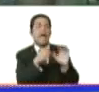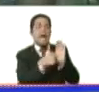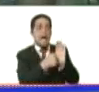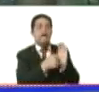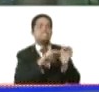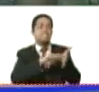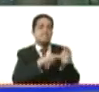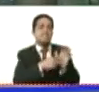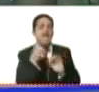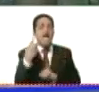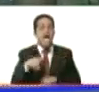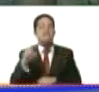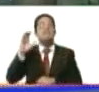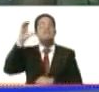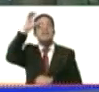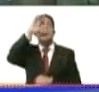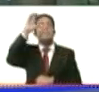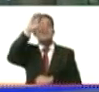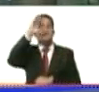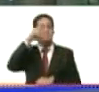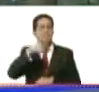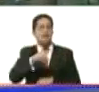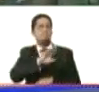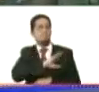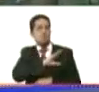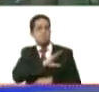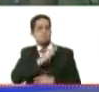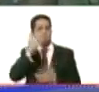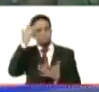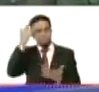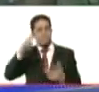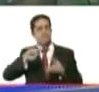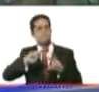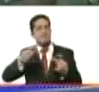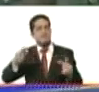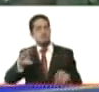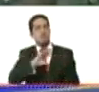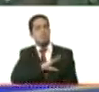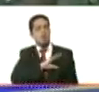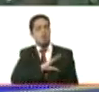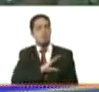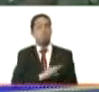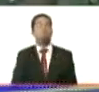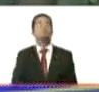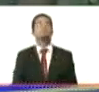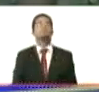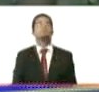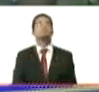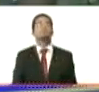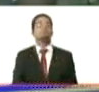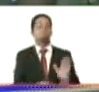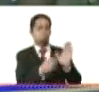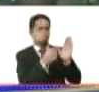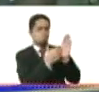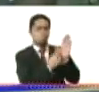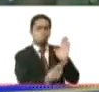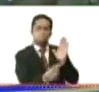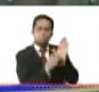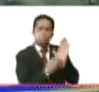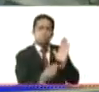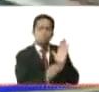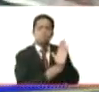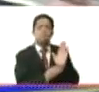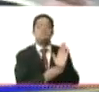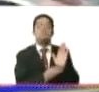militar, industrial, de infraestructura, conocimiento e investigación de la nación. Y así por el estilo. Se